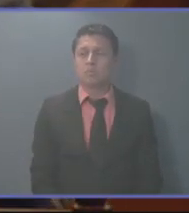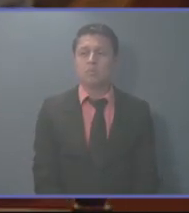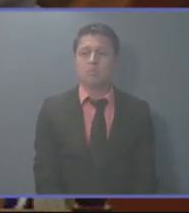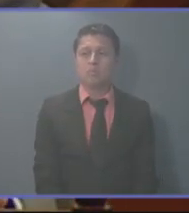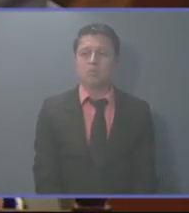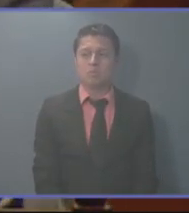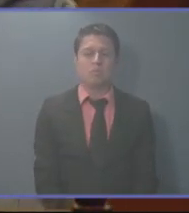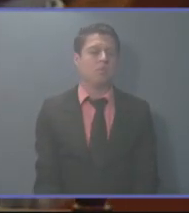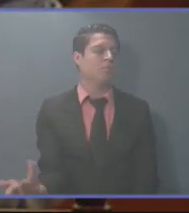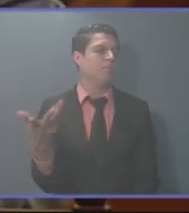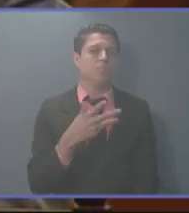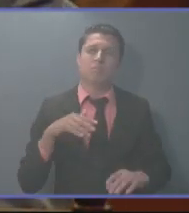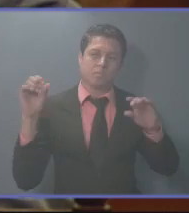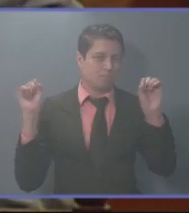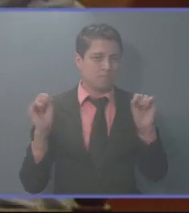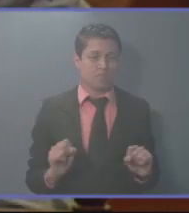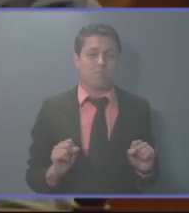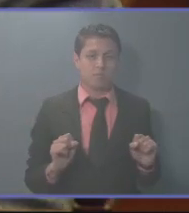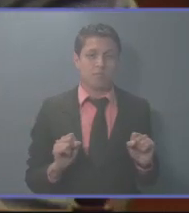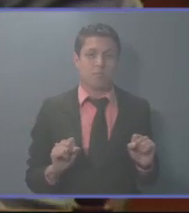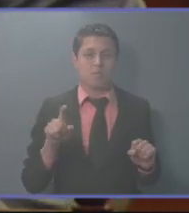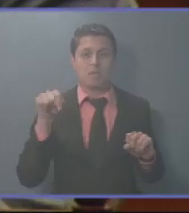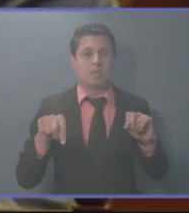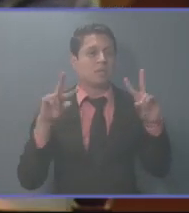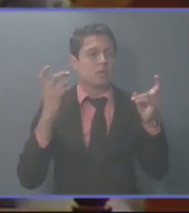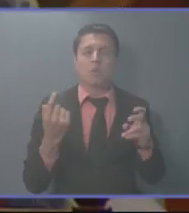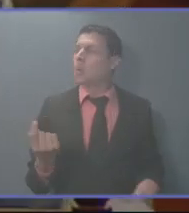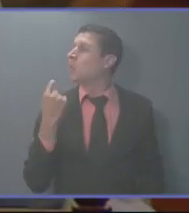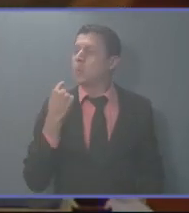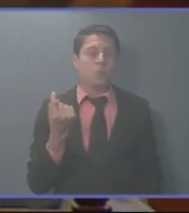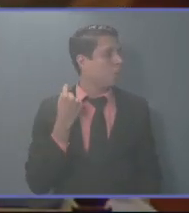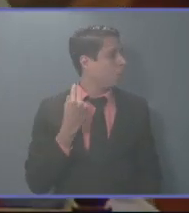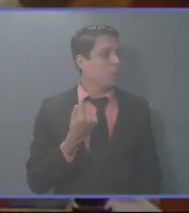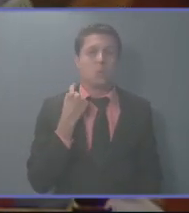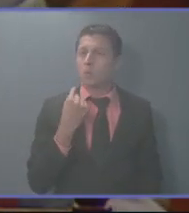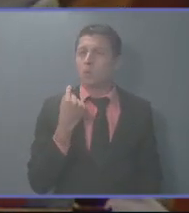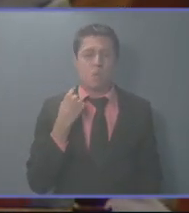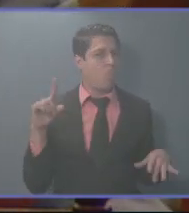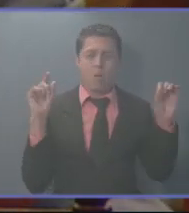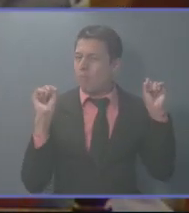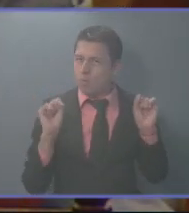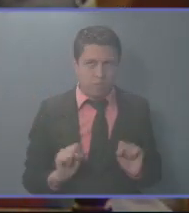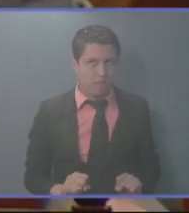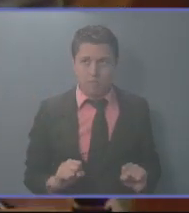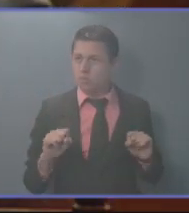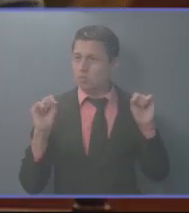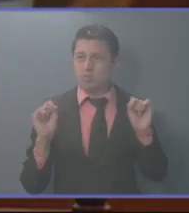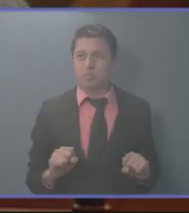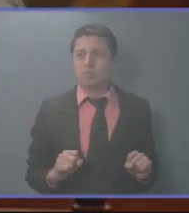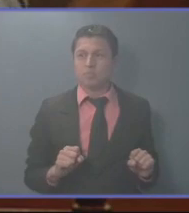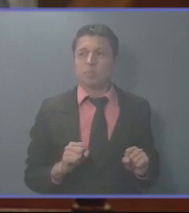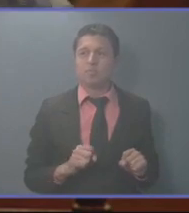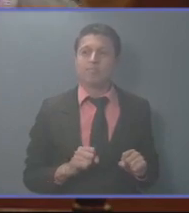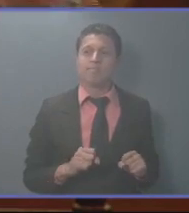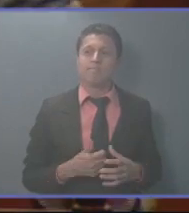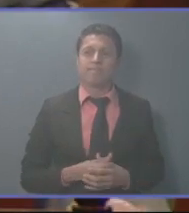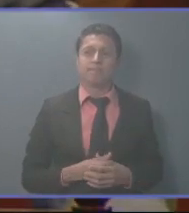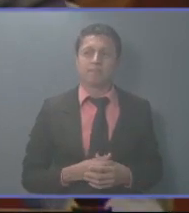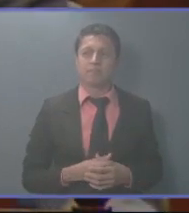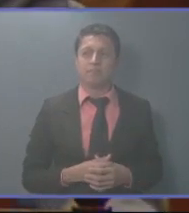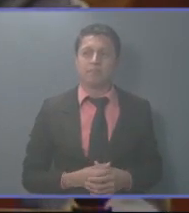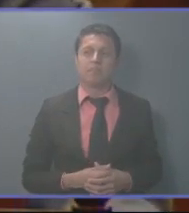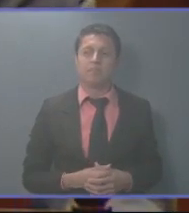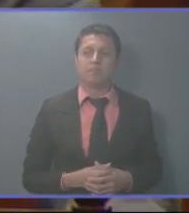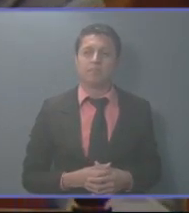No podemos pasar desapercibido esta situación. Las versiones que se han dado